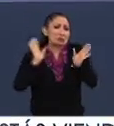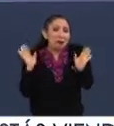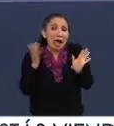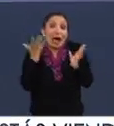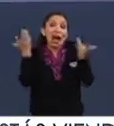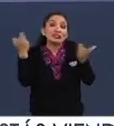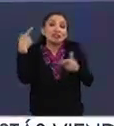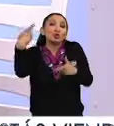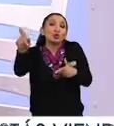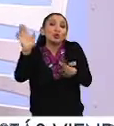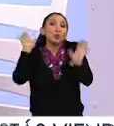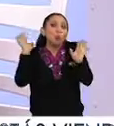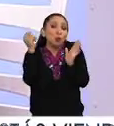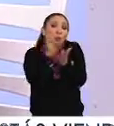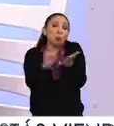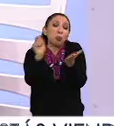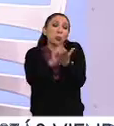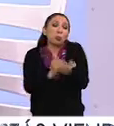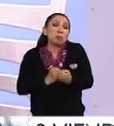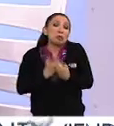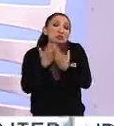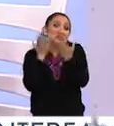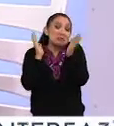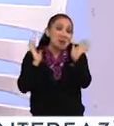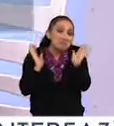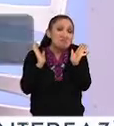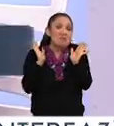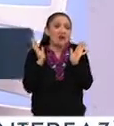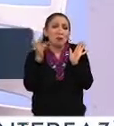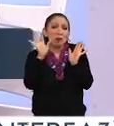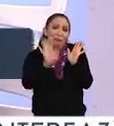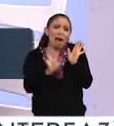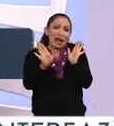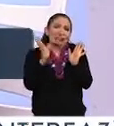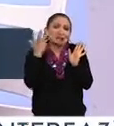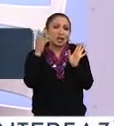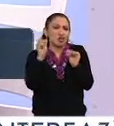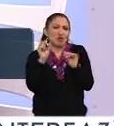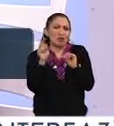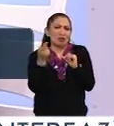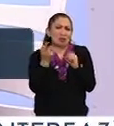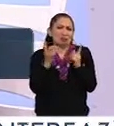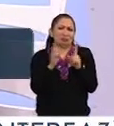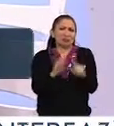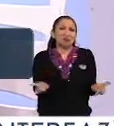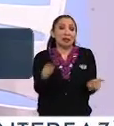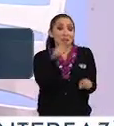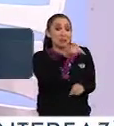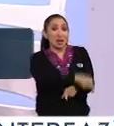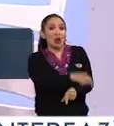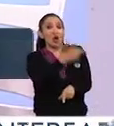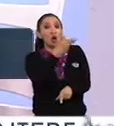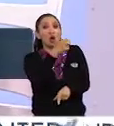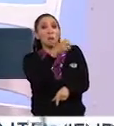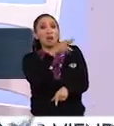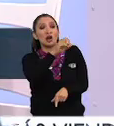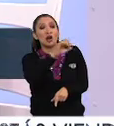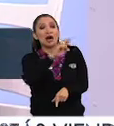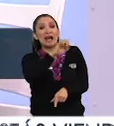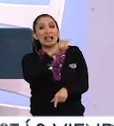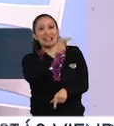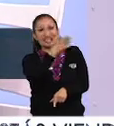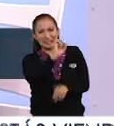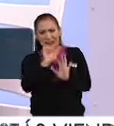hacen sucedáneo de poesía que pues, da la impresión de que es lo que no es, ¿no? Pero en el caso de Homero Aridgis,